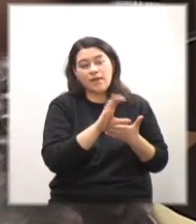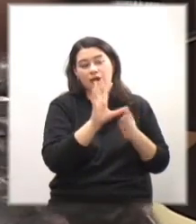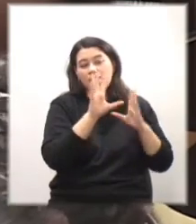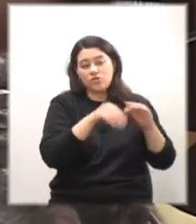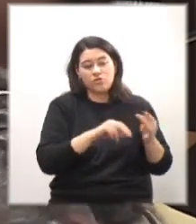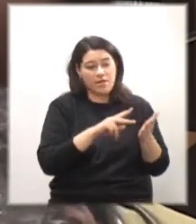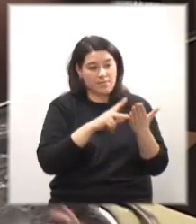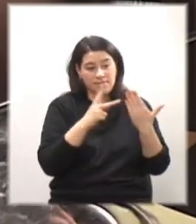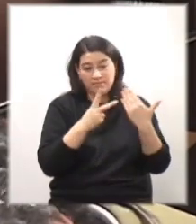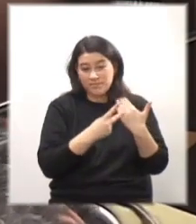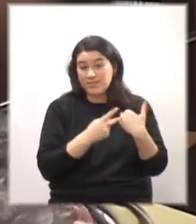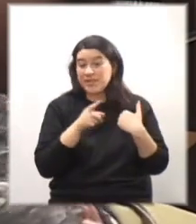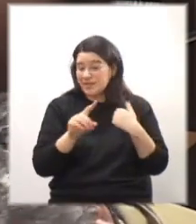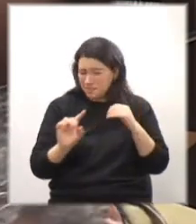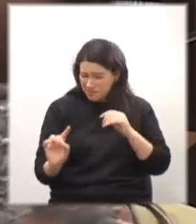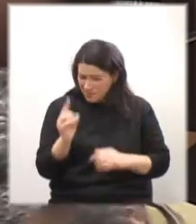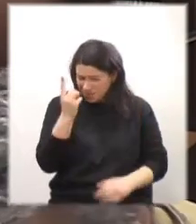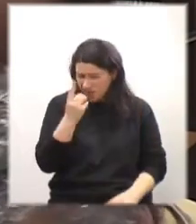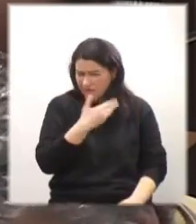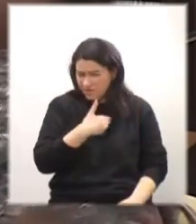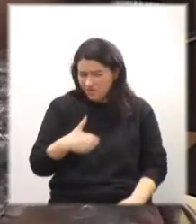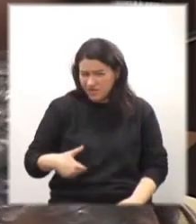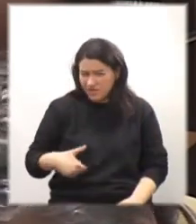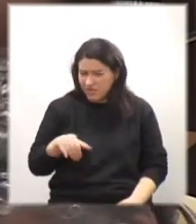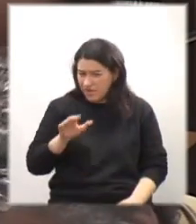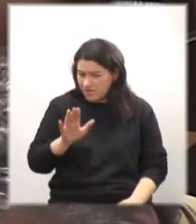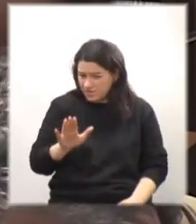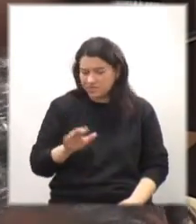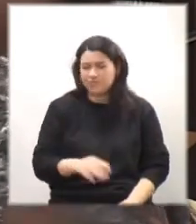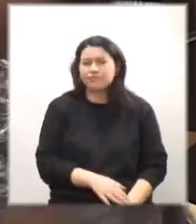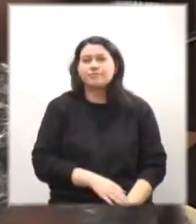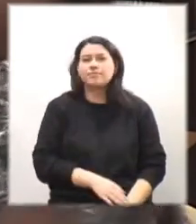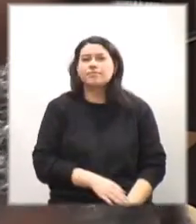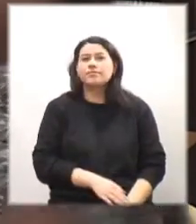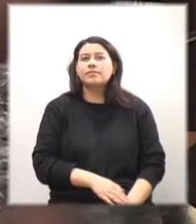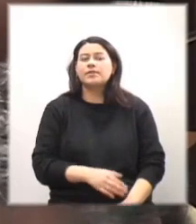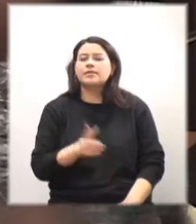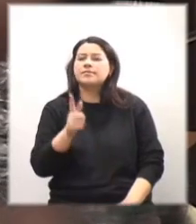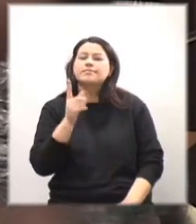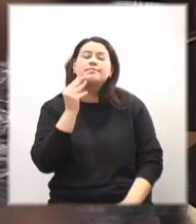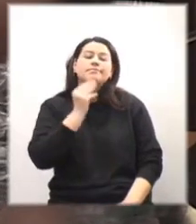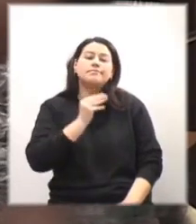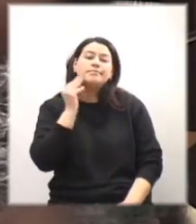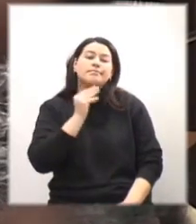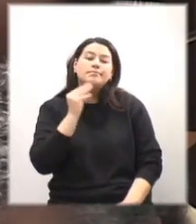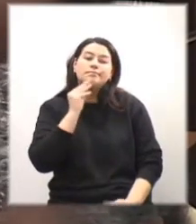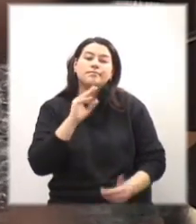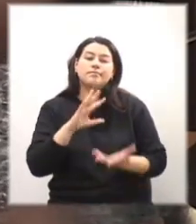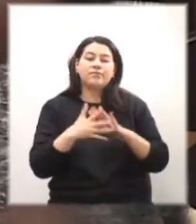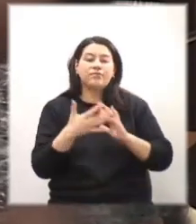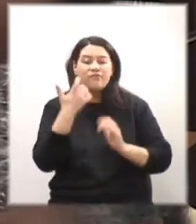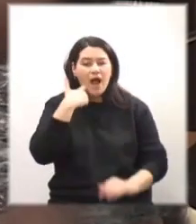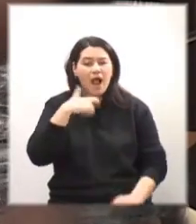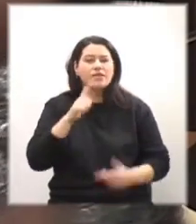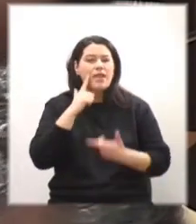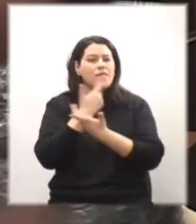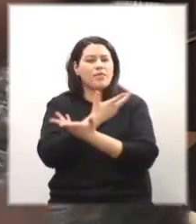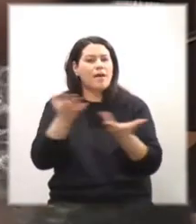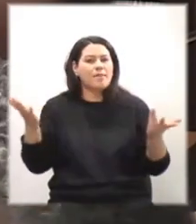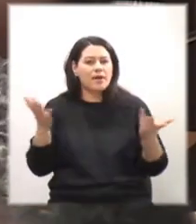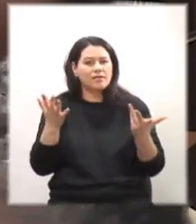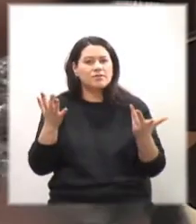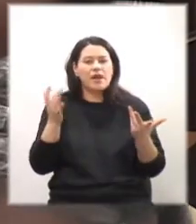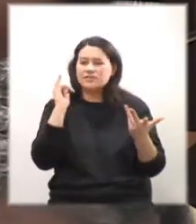políticas. ¿Estas son las prioridades del gobierno? La discrecionalidad y la falta de